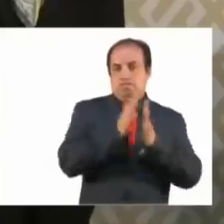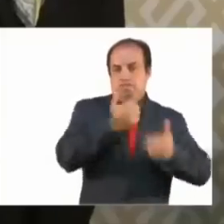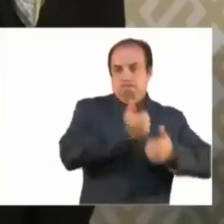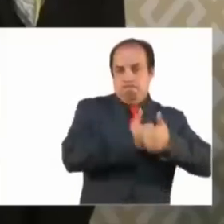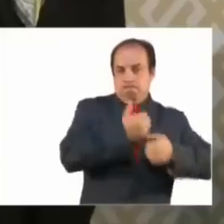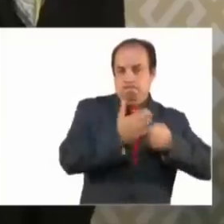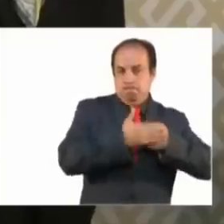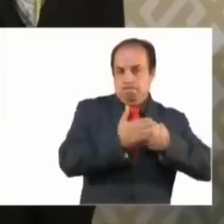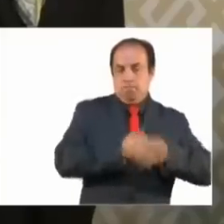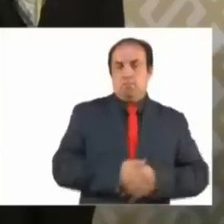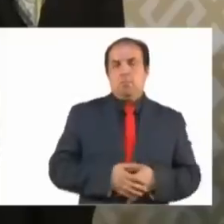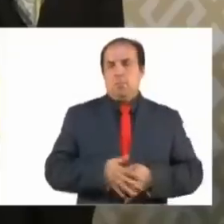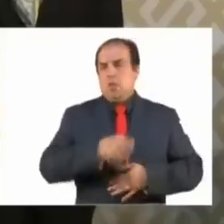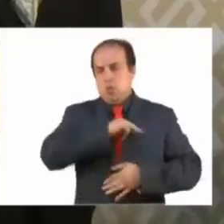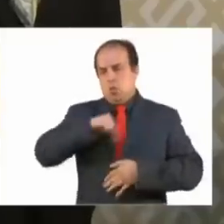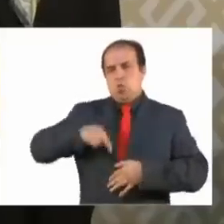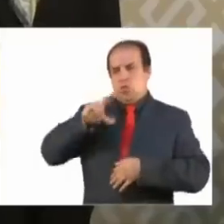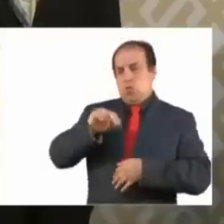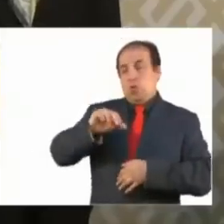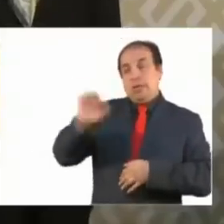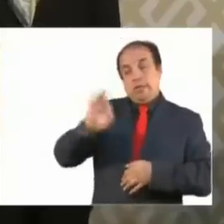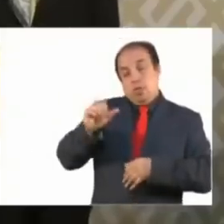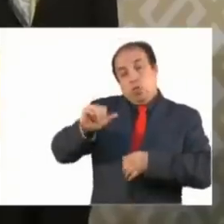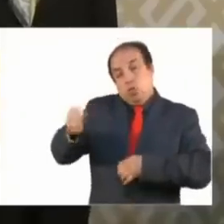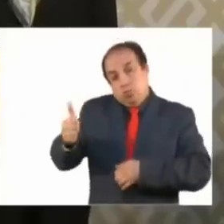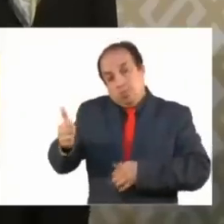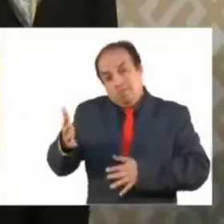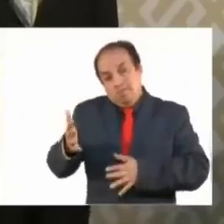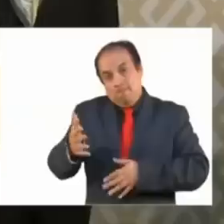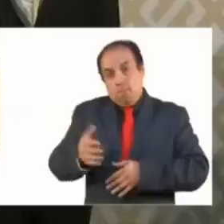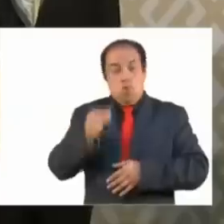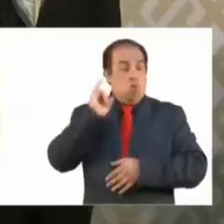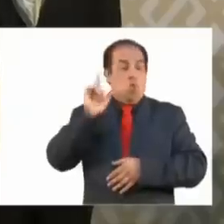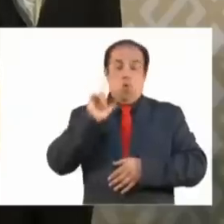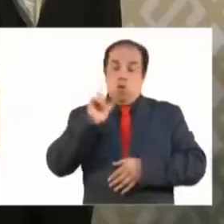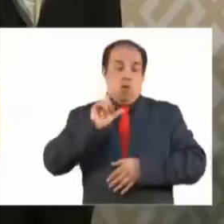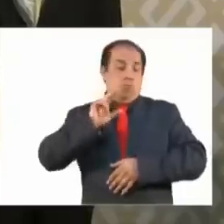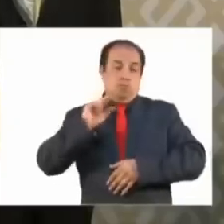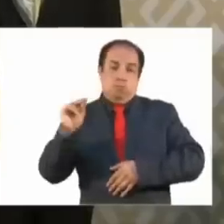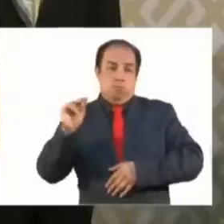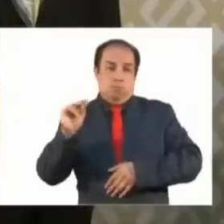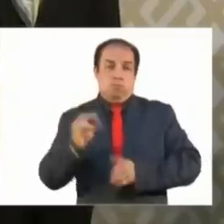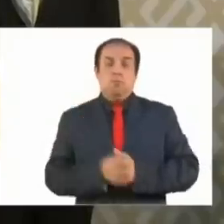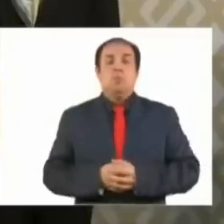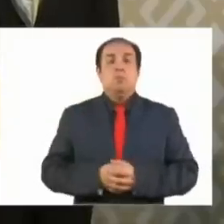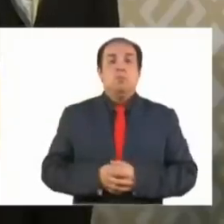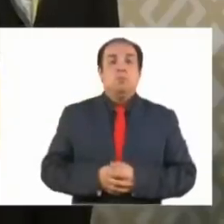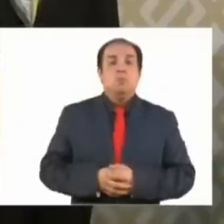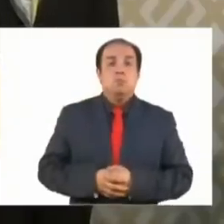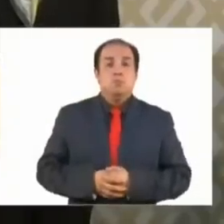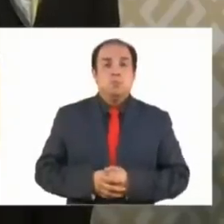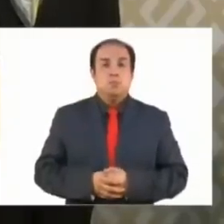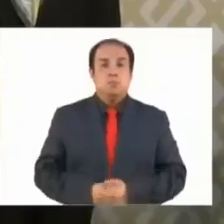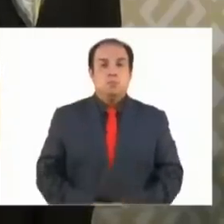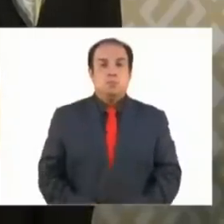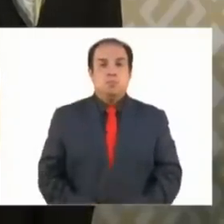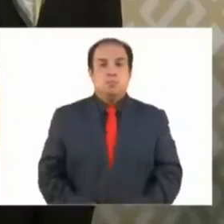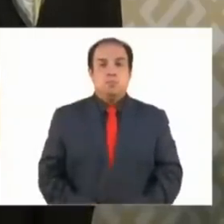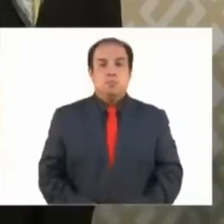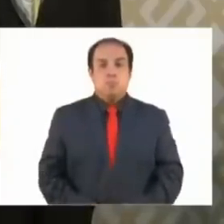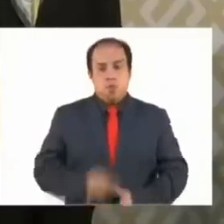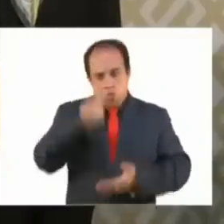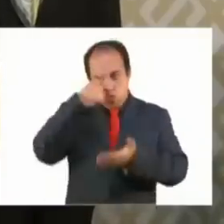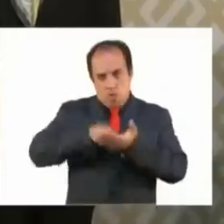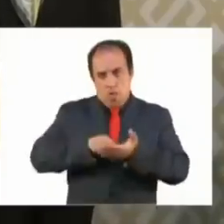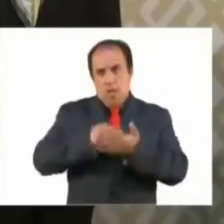sé si haya de otros y espero que no sea así. Yo creo que hay que aguantar un poco